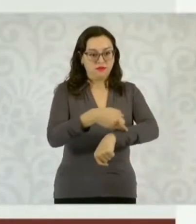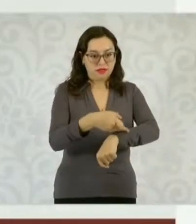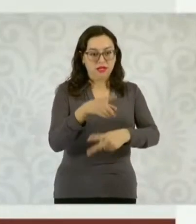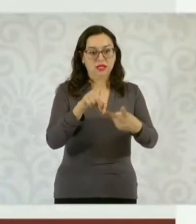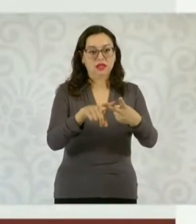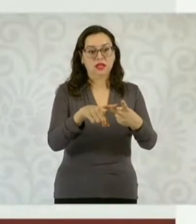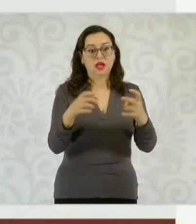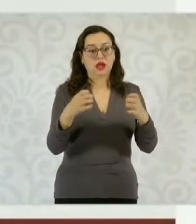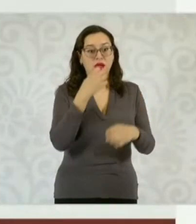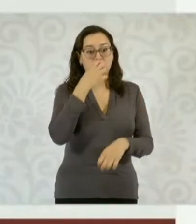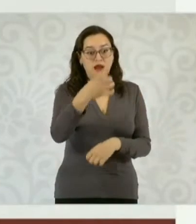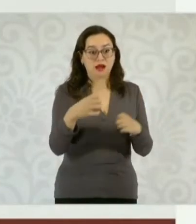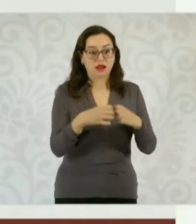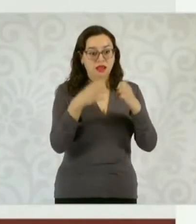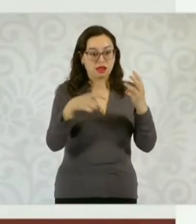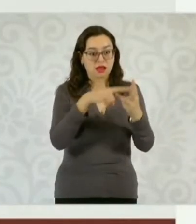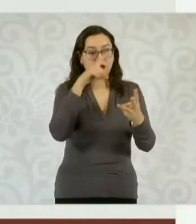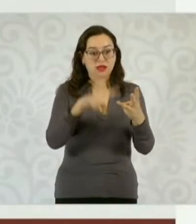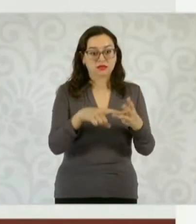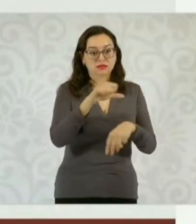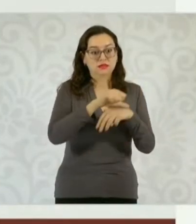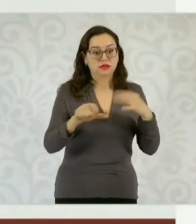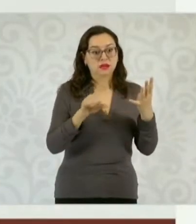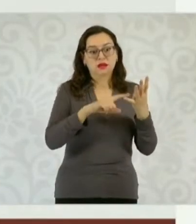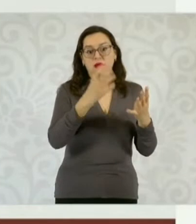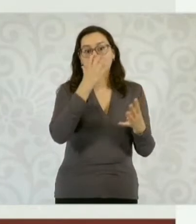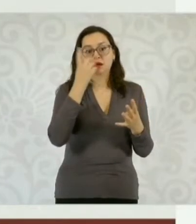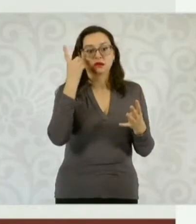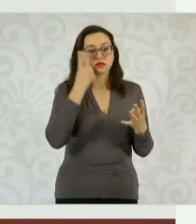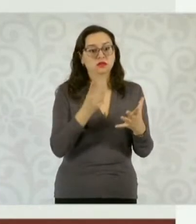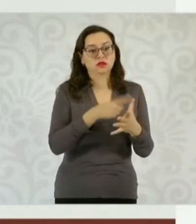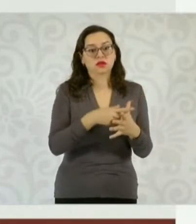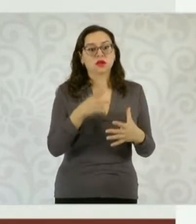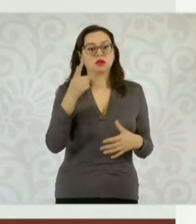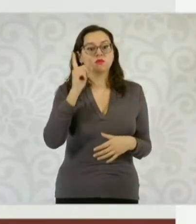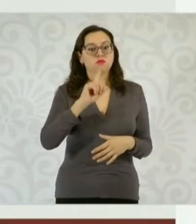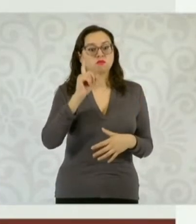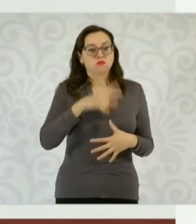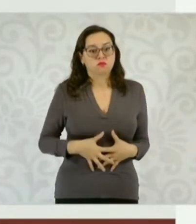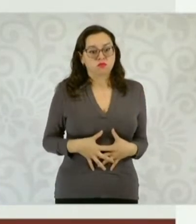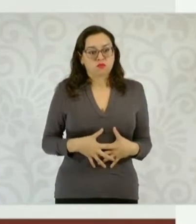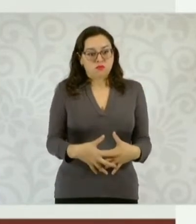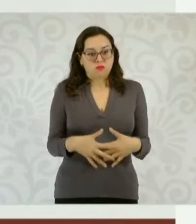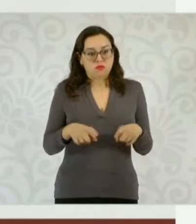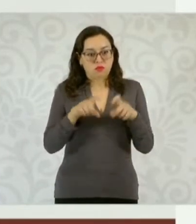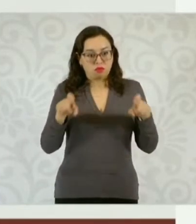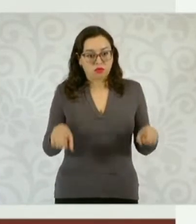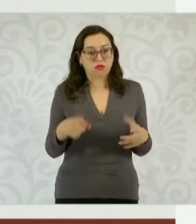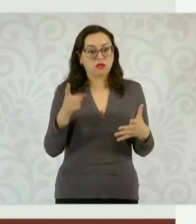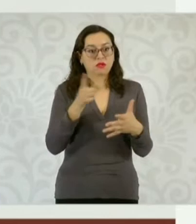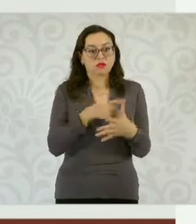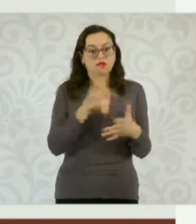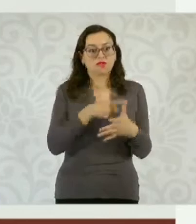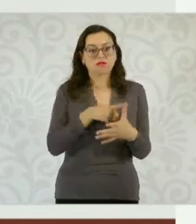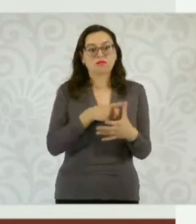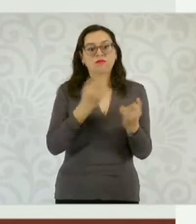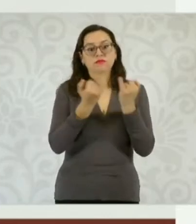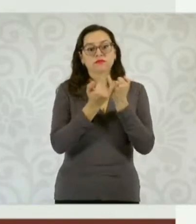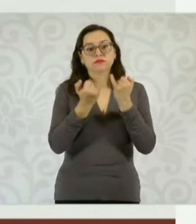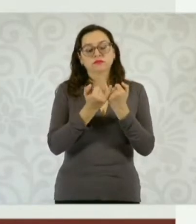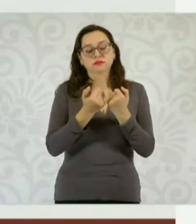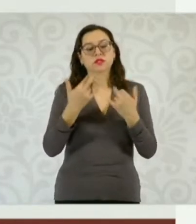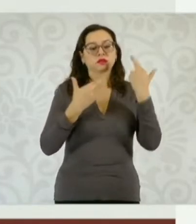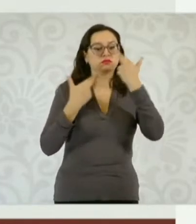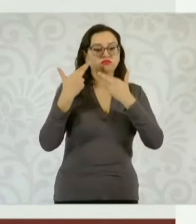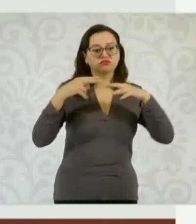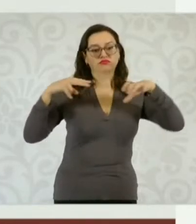familiar, medicina de urgencias, medicina interna, anestesiología, ginecología y obstetricia e imagenología diagnóstica.